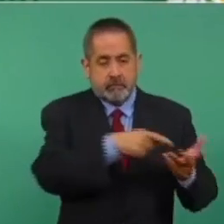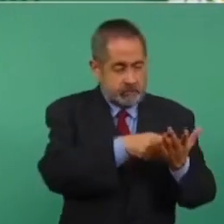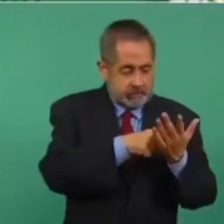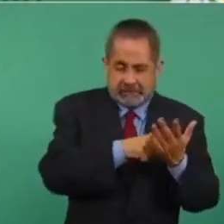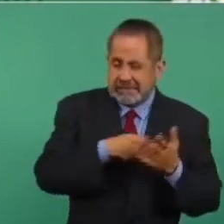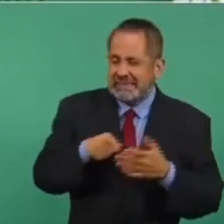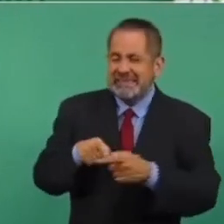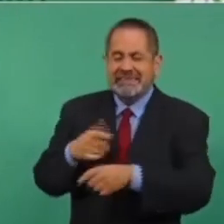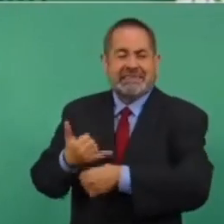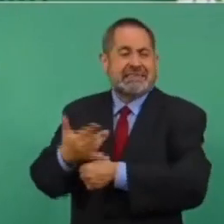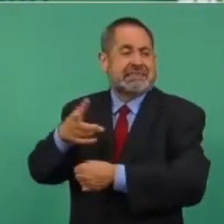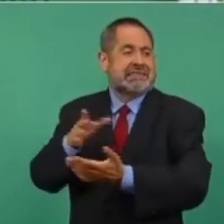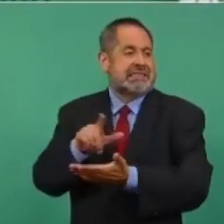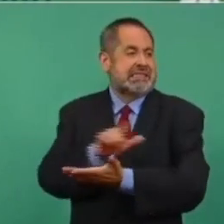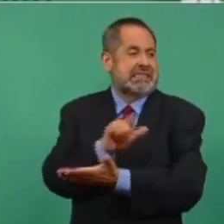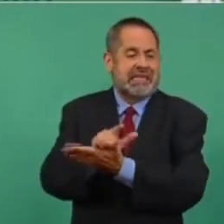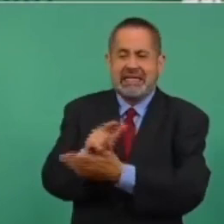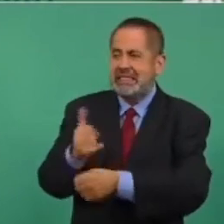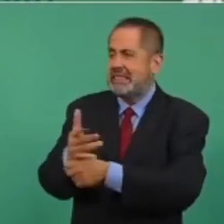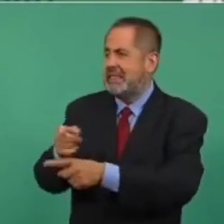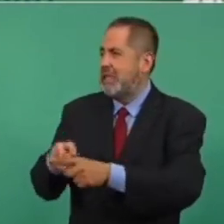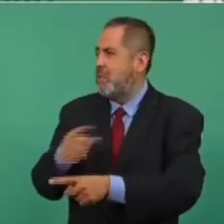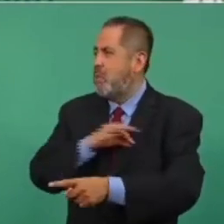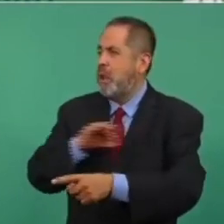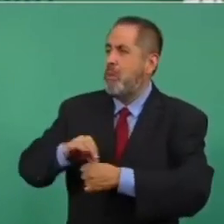este mandato constitucional.